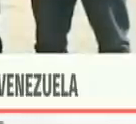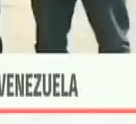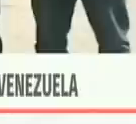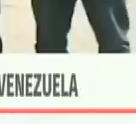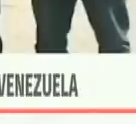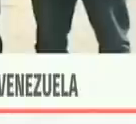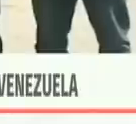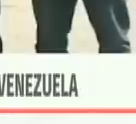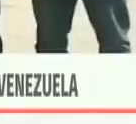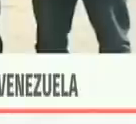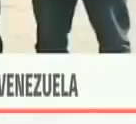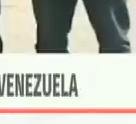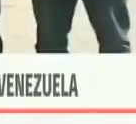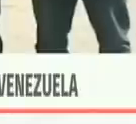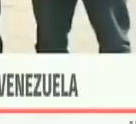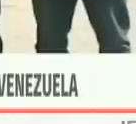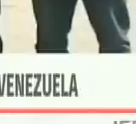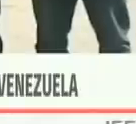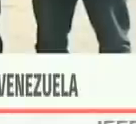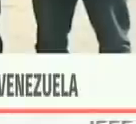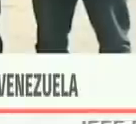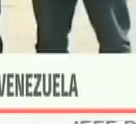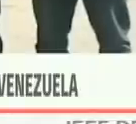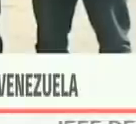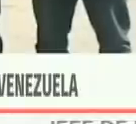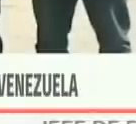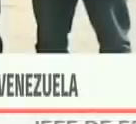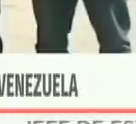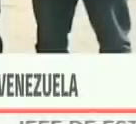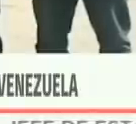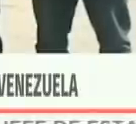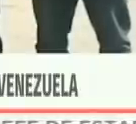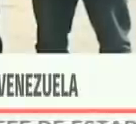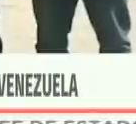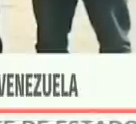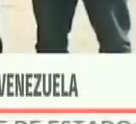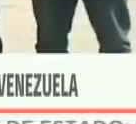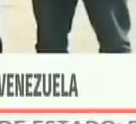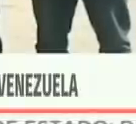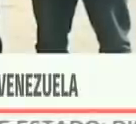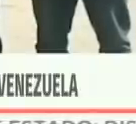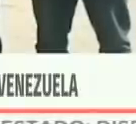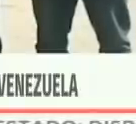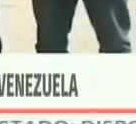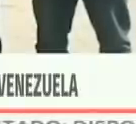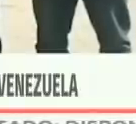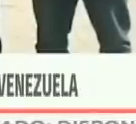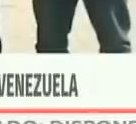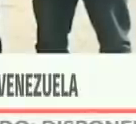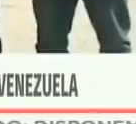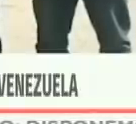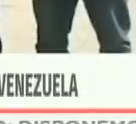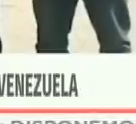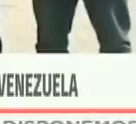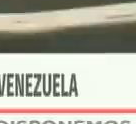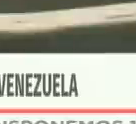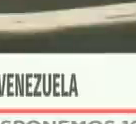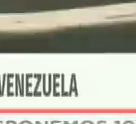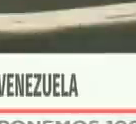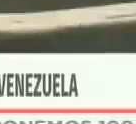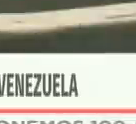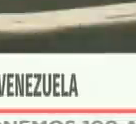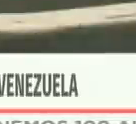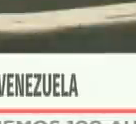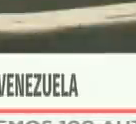trabajadora del IFE. Me acompaña el compañero de Ferrolaza, Luis Noriega, los compañeros del IFE aquí, Johan Anderson, el secretario de Gobierno